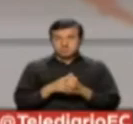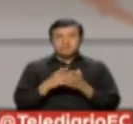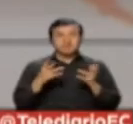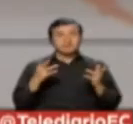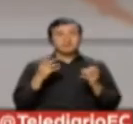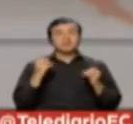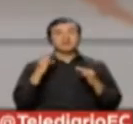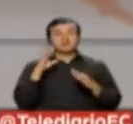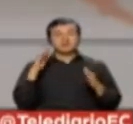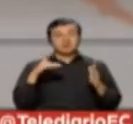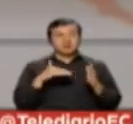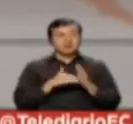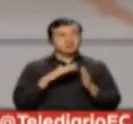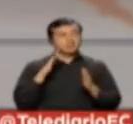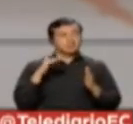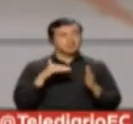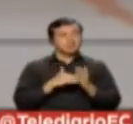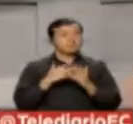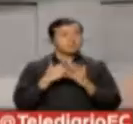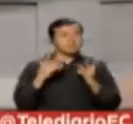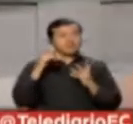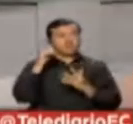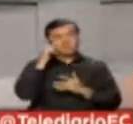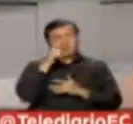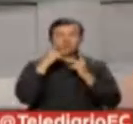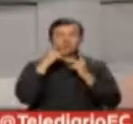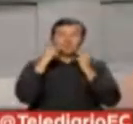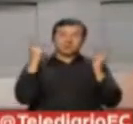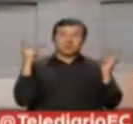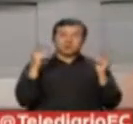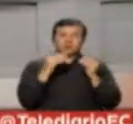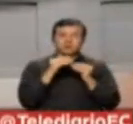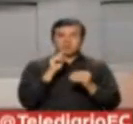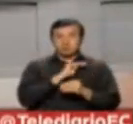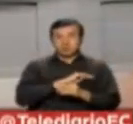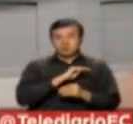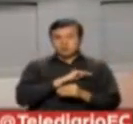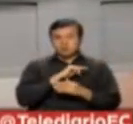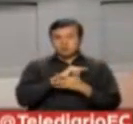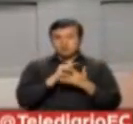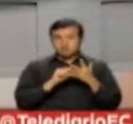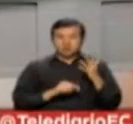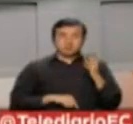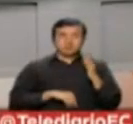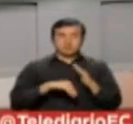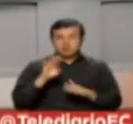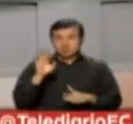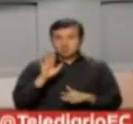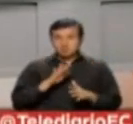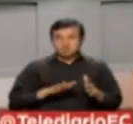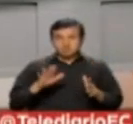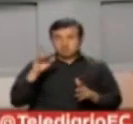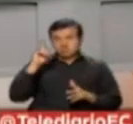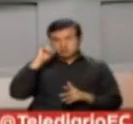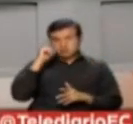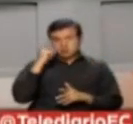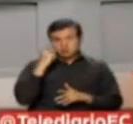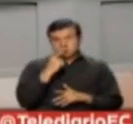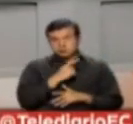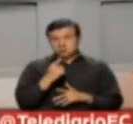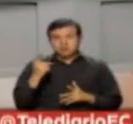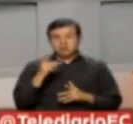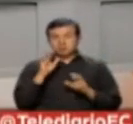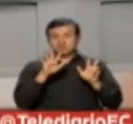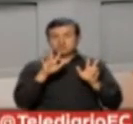más de 5000 fiscales fiscomisionales y municipales que son el sistema estatal y estamos hablando